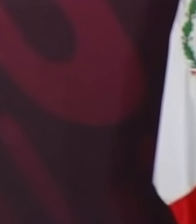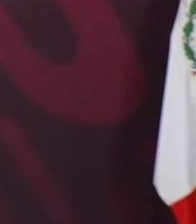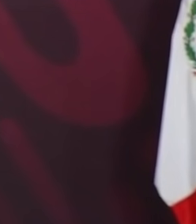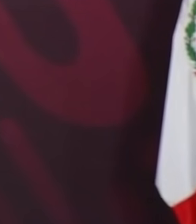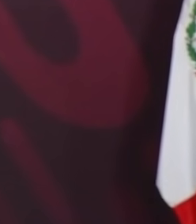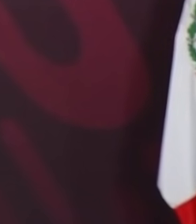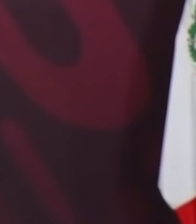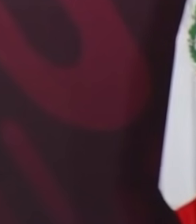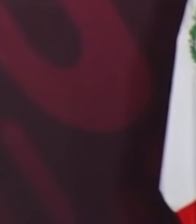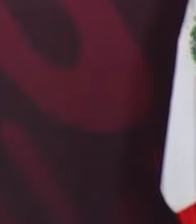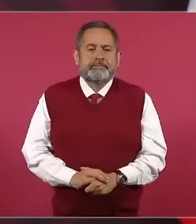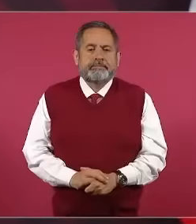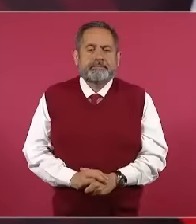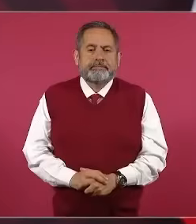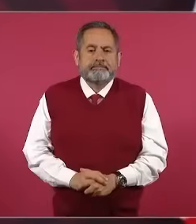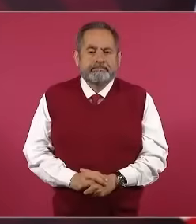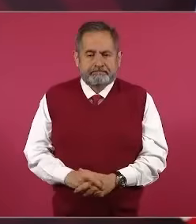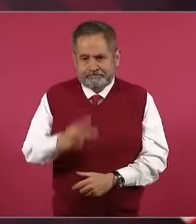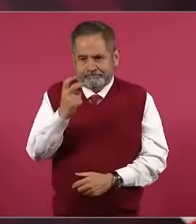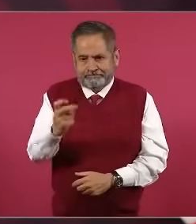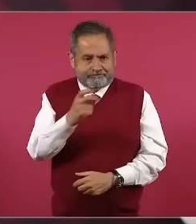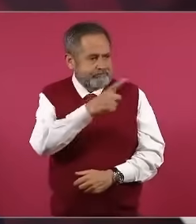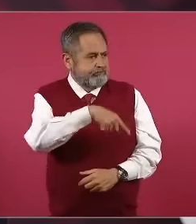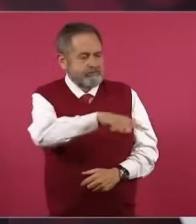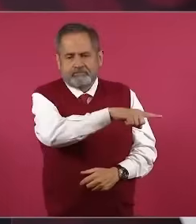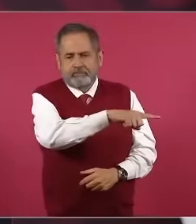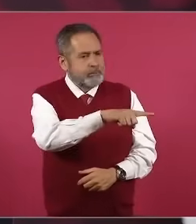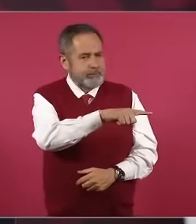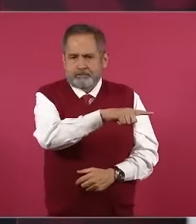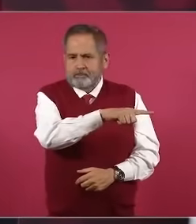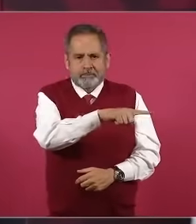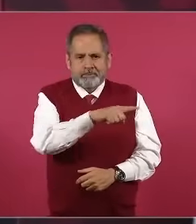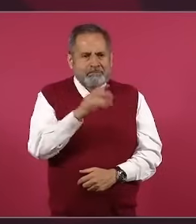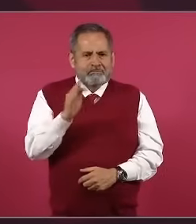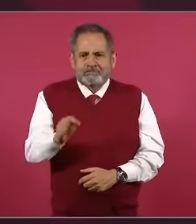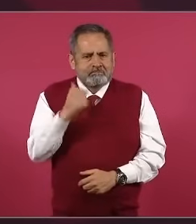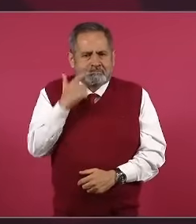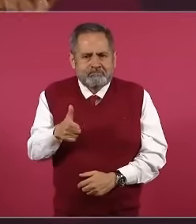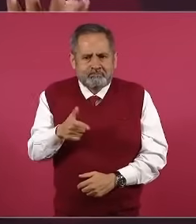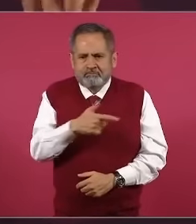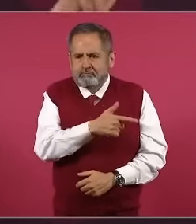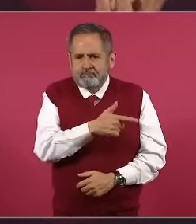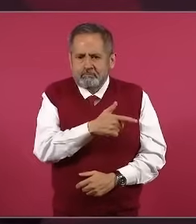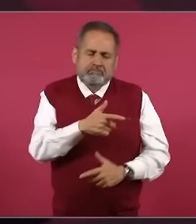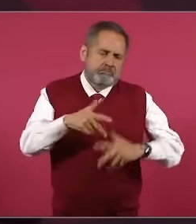lo que no quieren aceptar. Pero qué orgullo